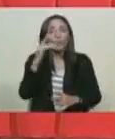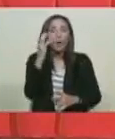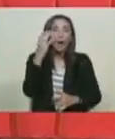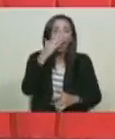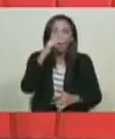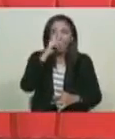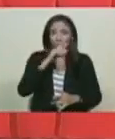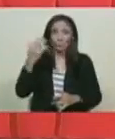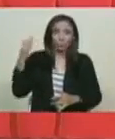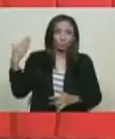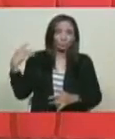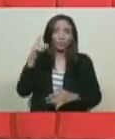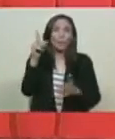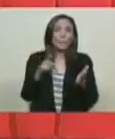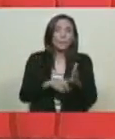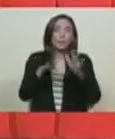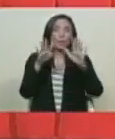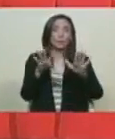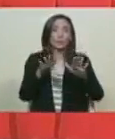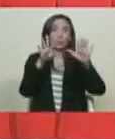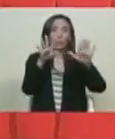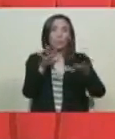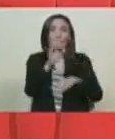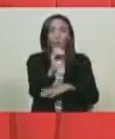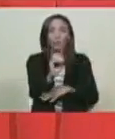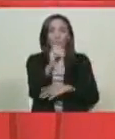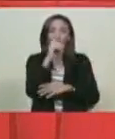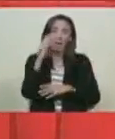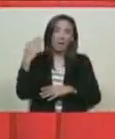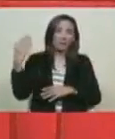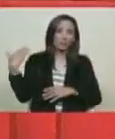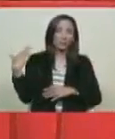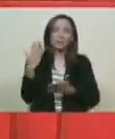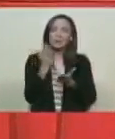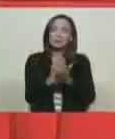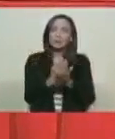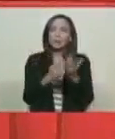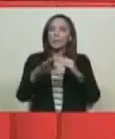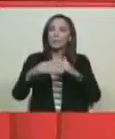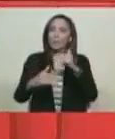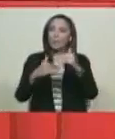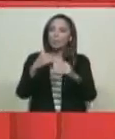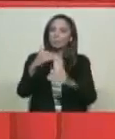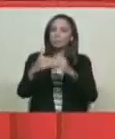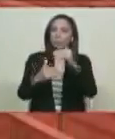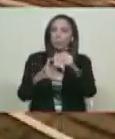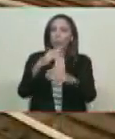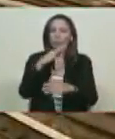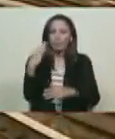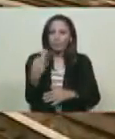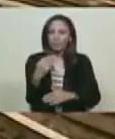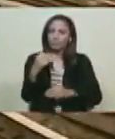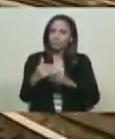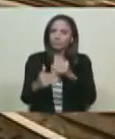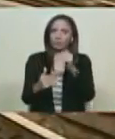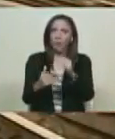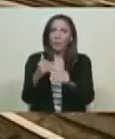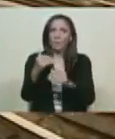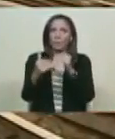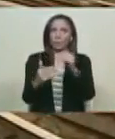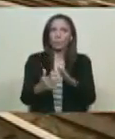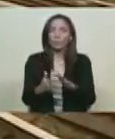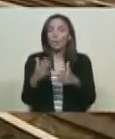90 fueron escalando en potencia, en verdad. Y cuando